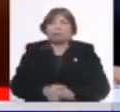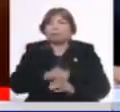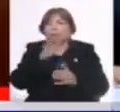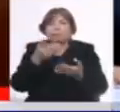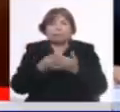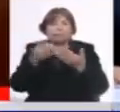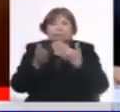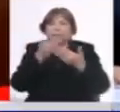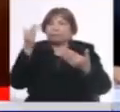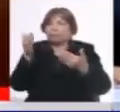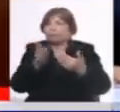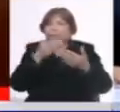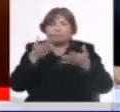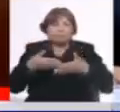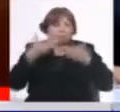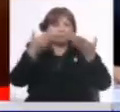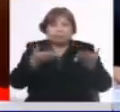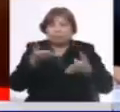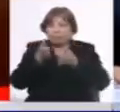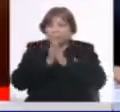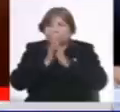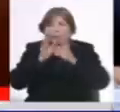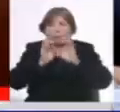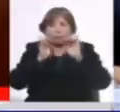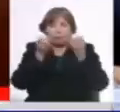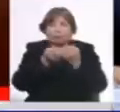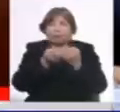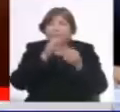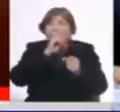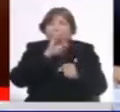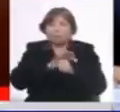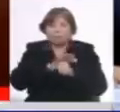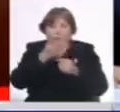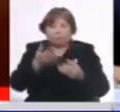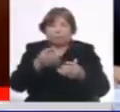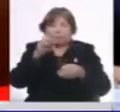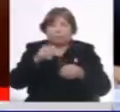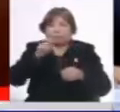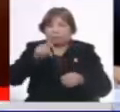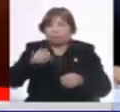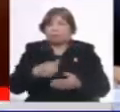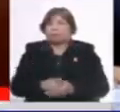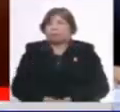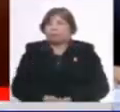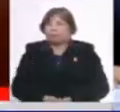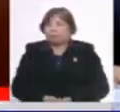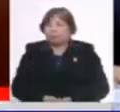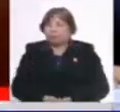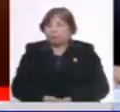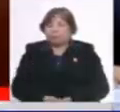todas las facilidades que solicite el equipo para el cumplimiento de lo requerido por la justicia.